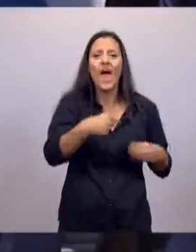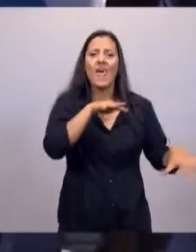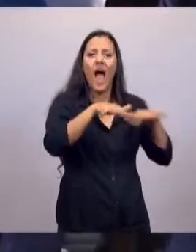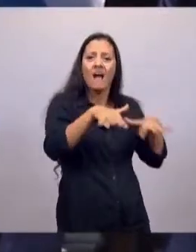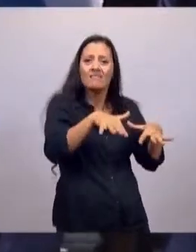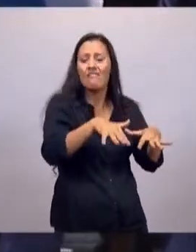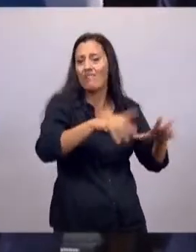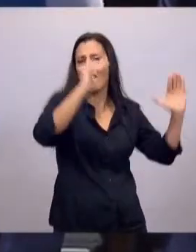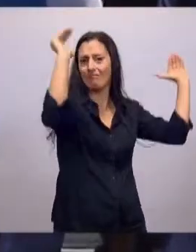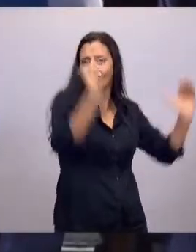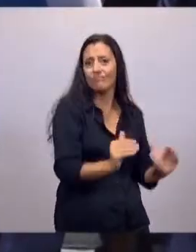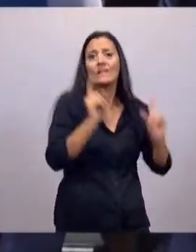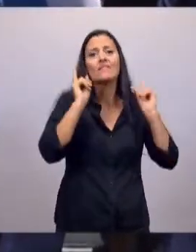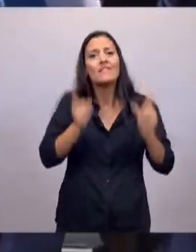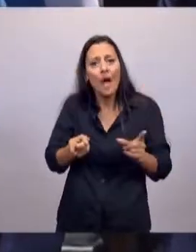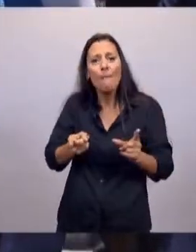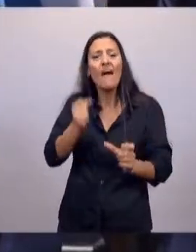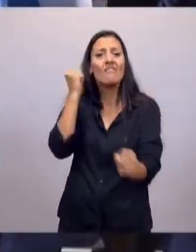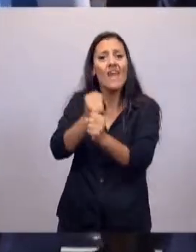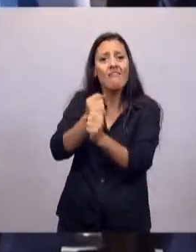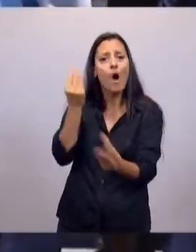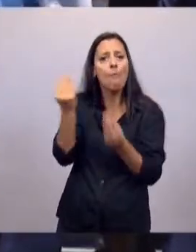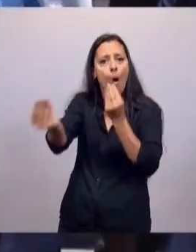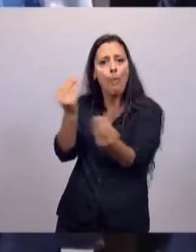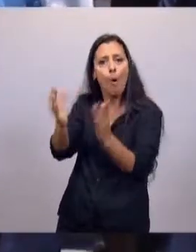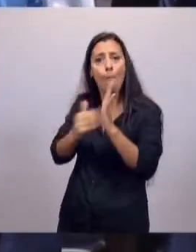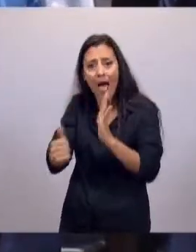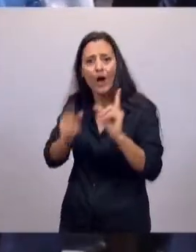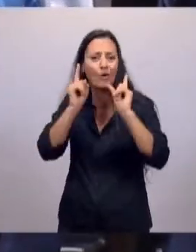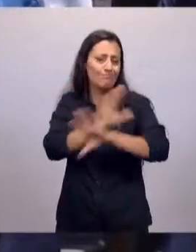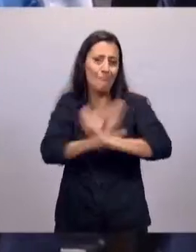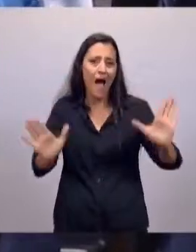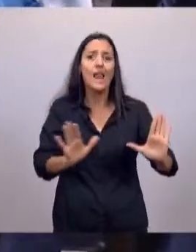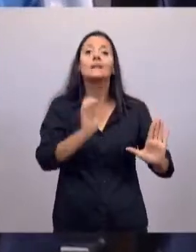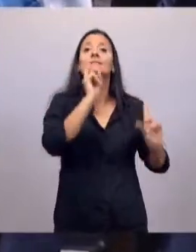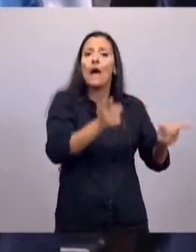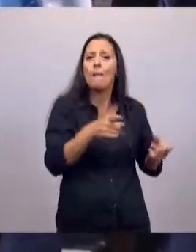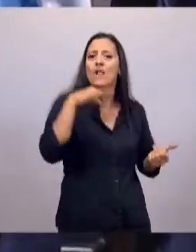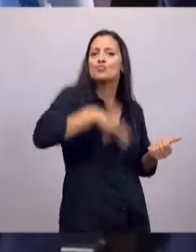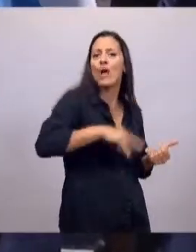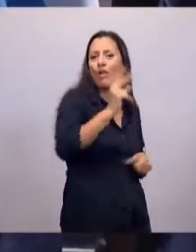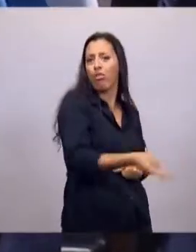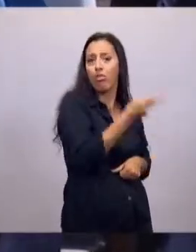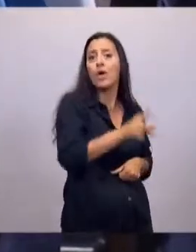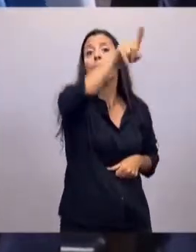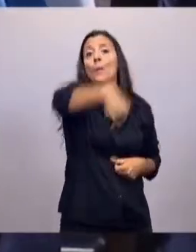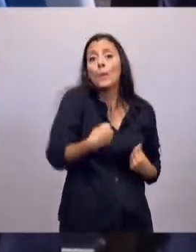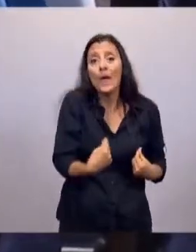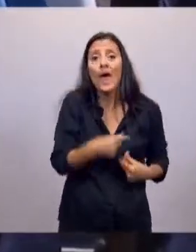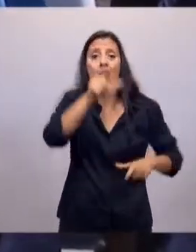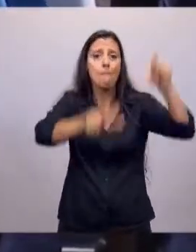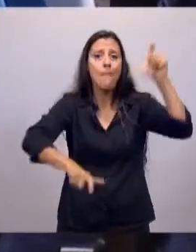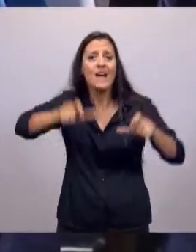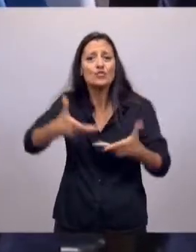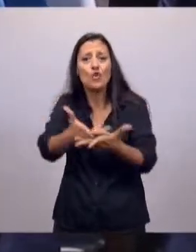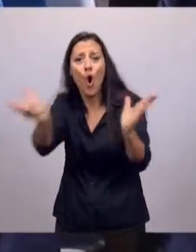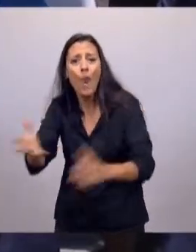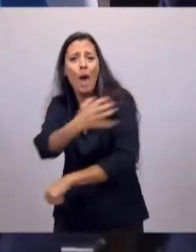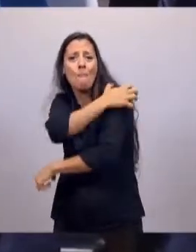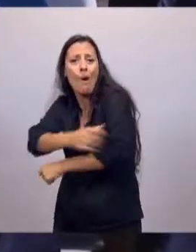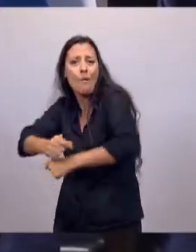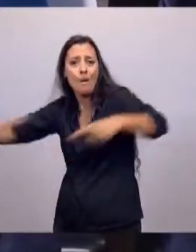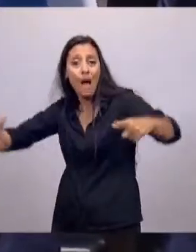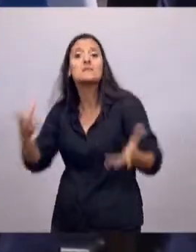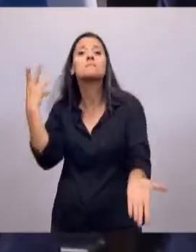actividad, escaso nivel de empleo formal y salarios reales miserables que impulsan el aumento de pobres e indigentes, sino